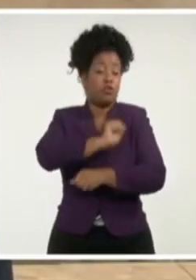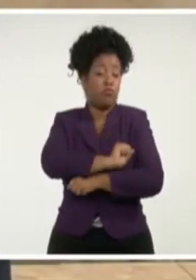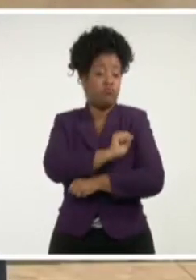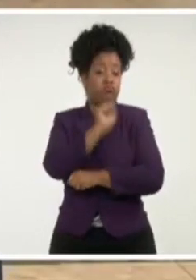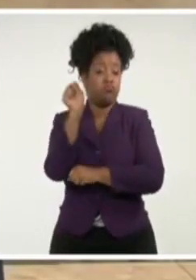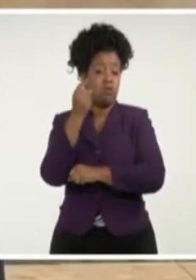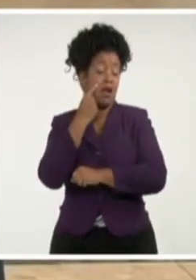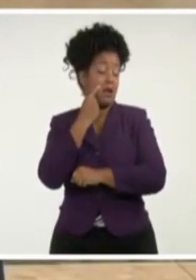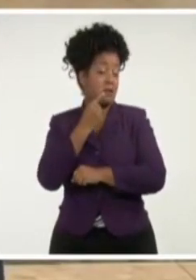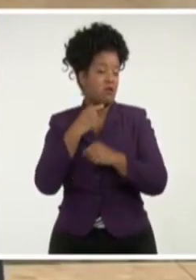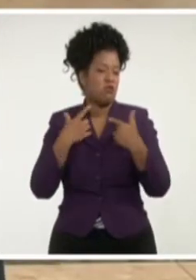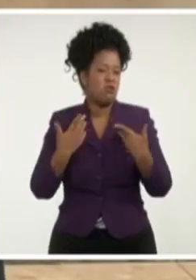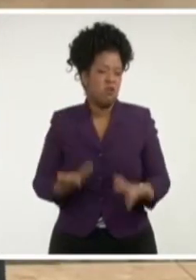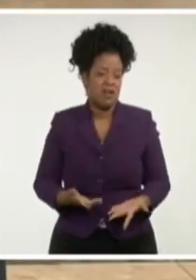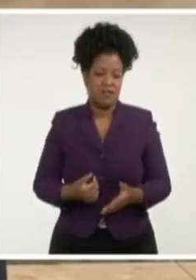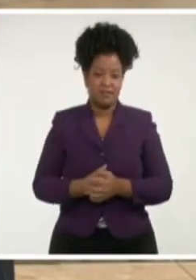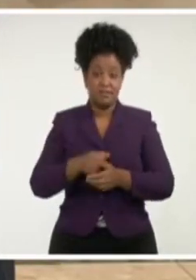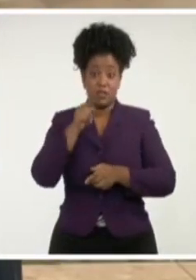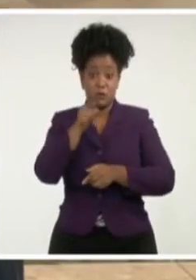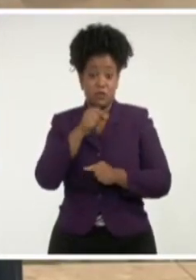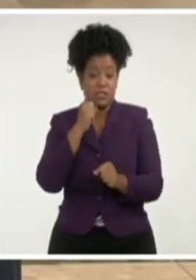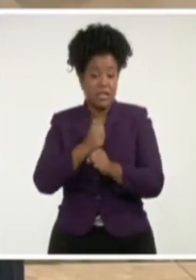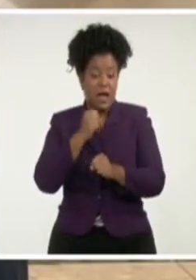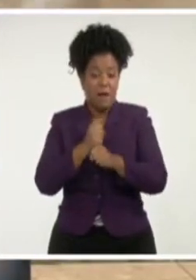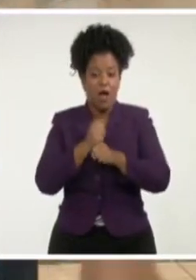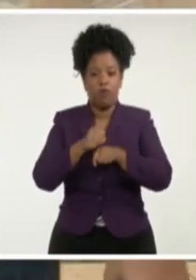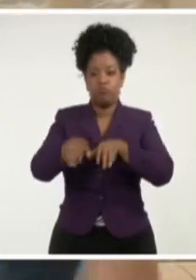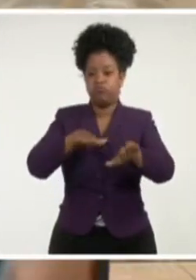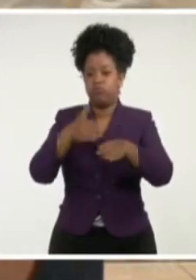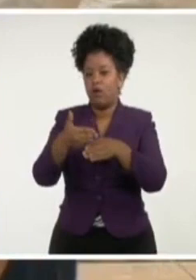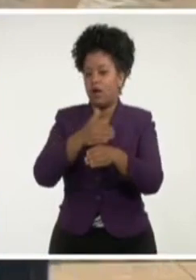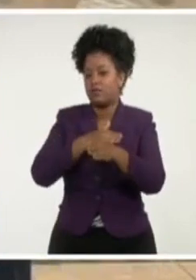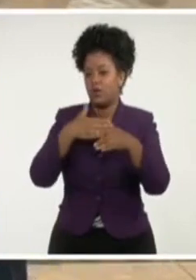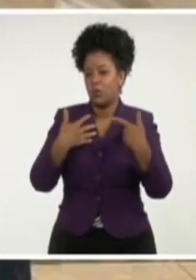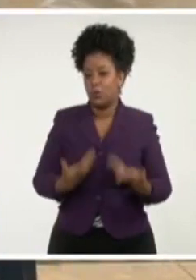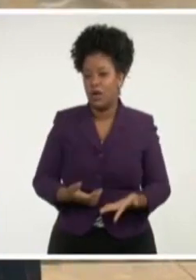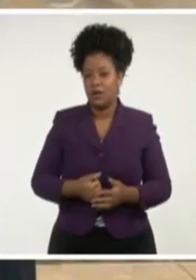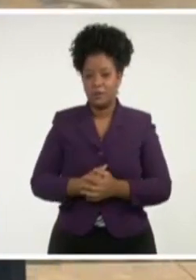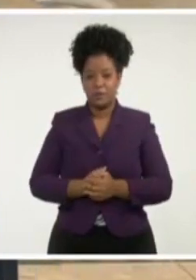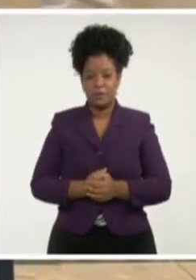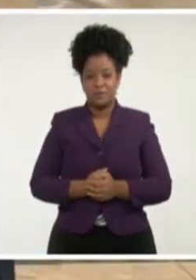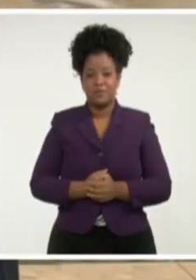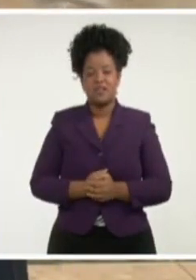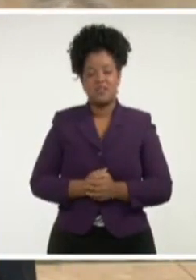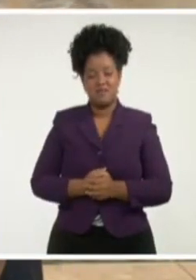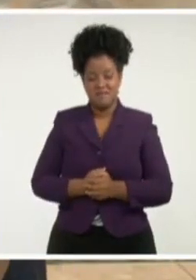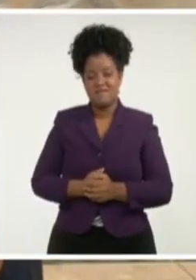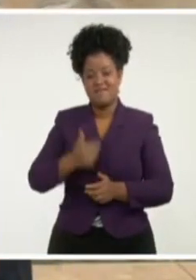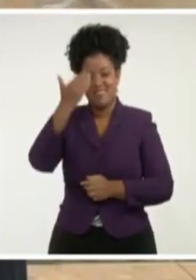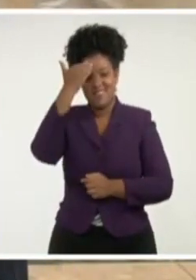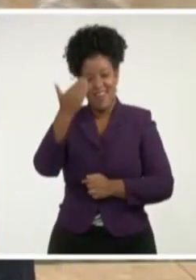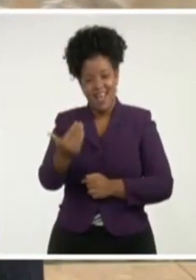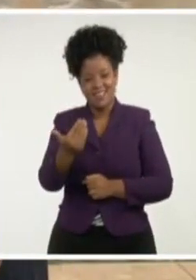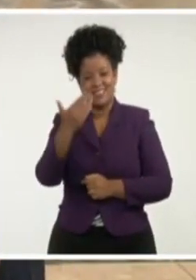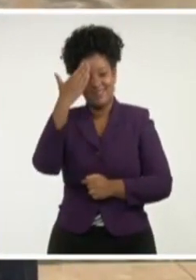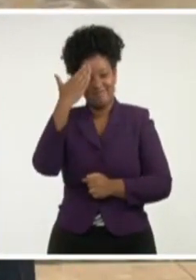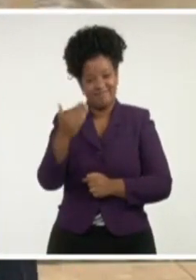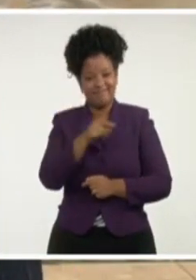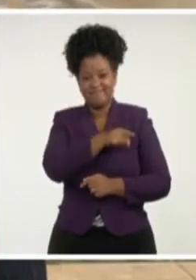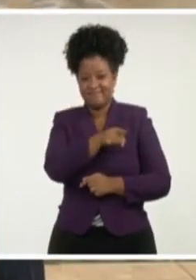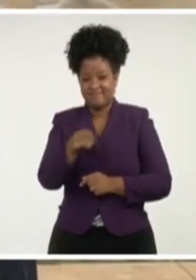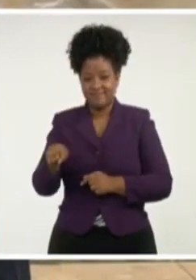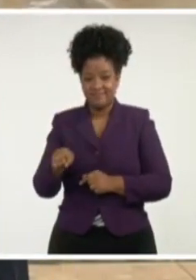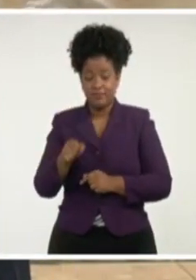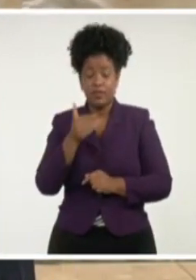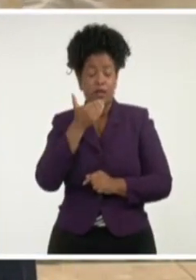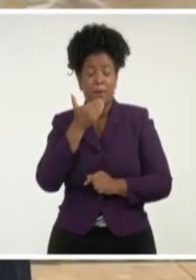Mijaín. ¿Cuál es el papel, la preparación de un narrador para eso, Bian? Bueno, gracias, Pablo, por la posibilidad. Un saludo a todos. Mira, lo